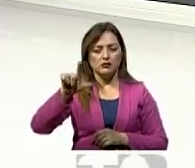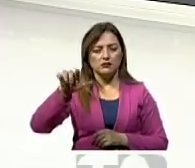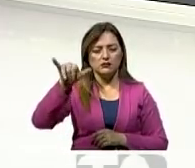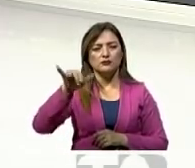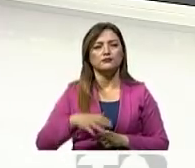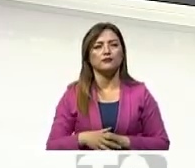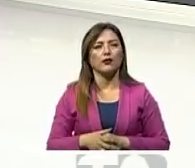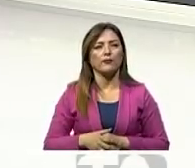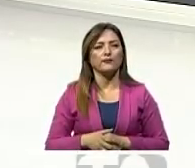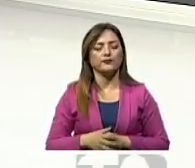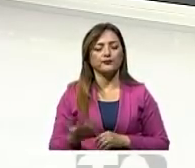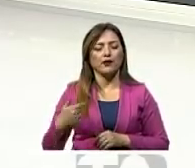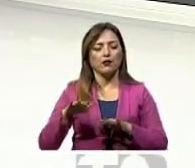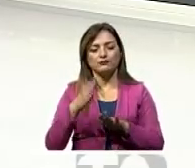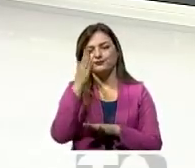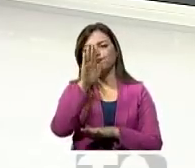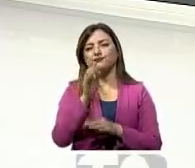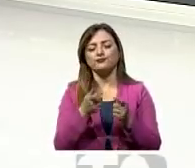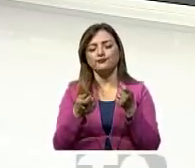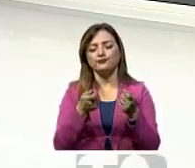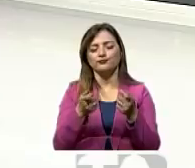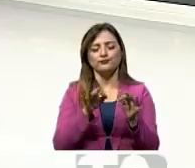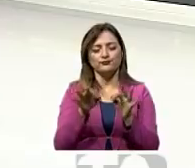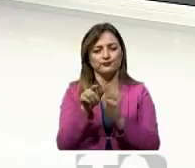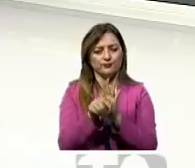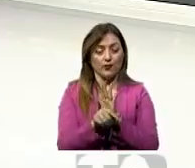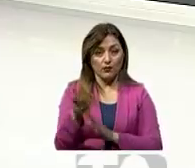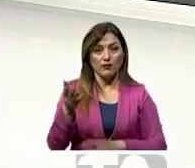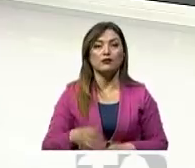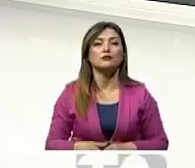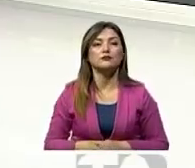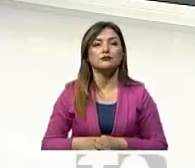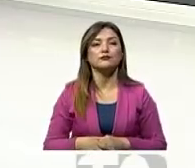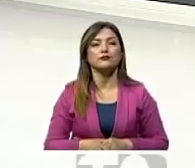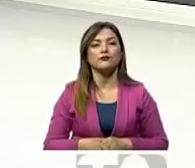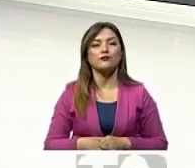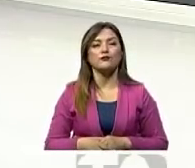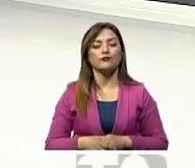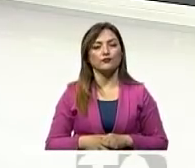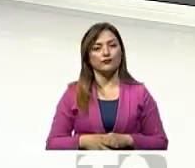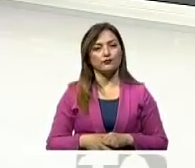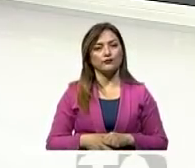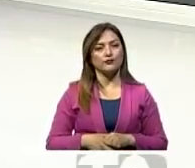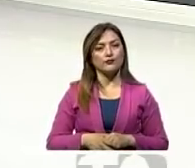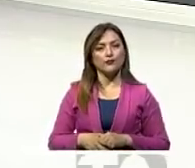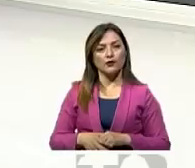punto para explicarnos esta información. Te damos el paso, Natalie. Coméntanos, por favor.